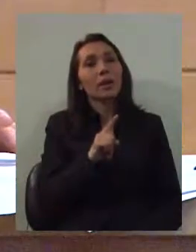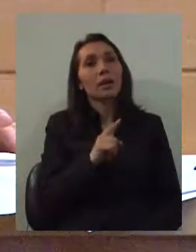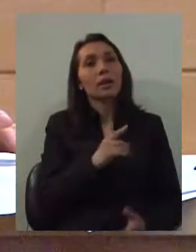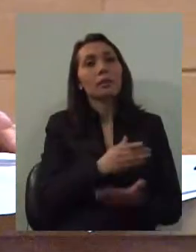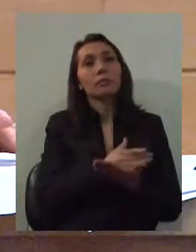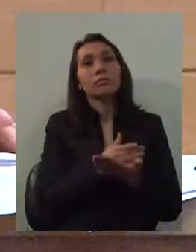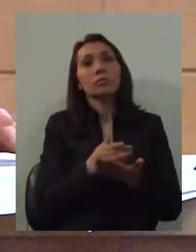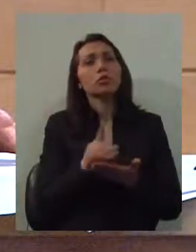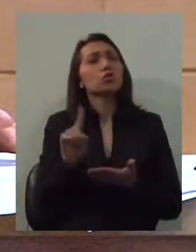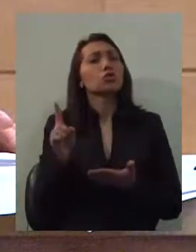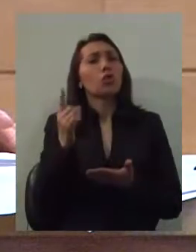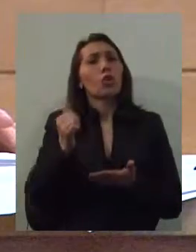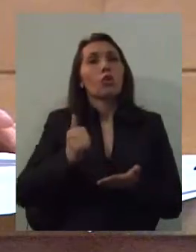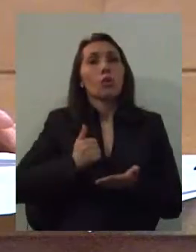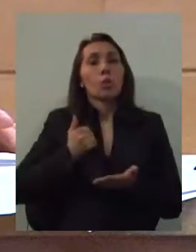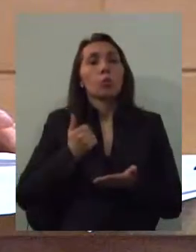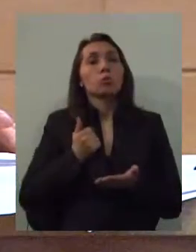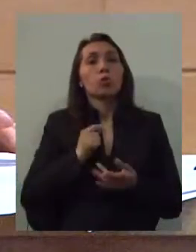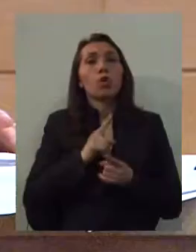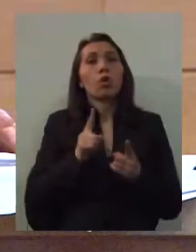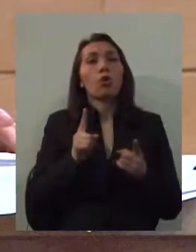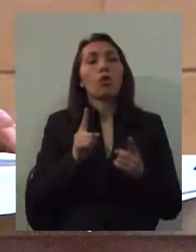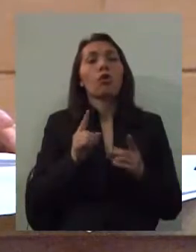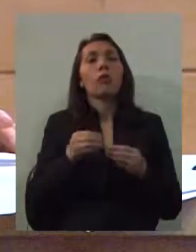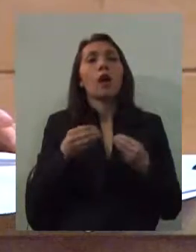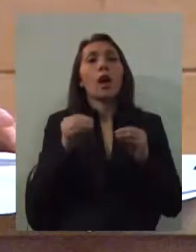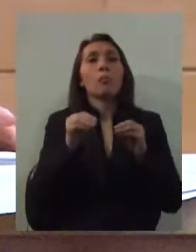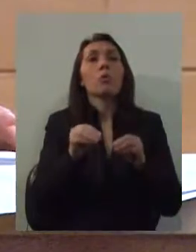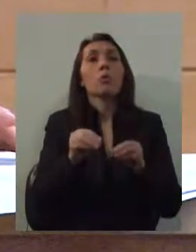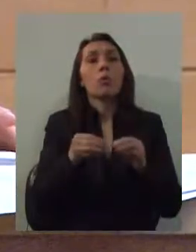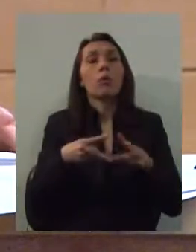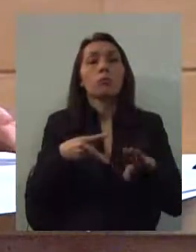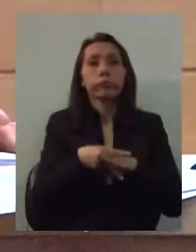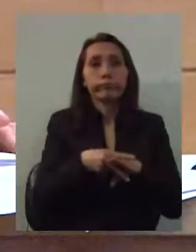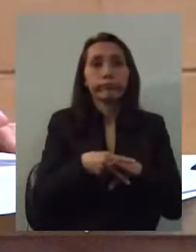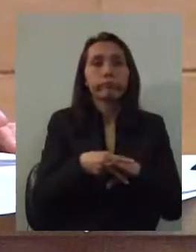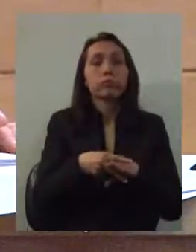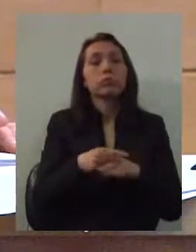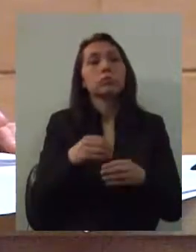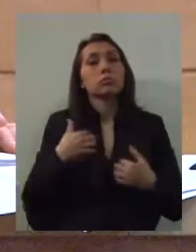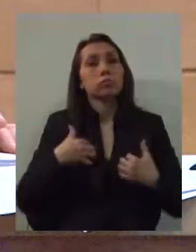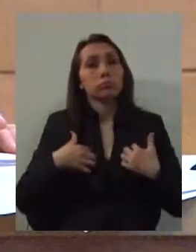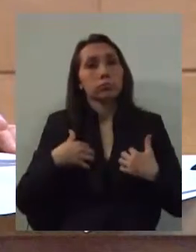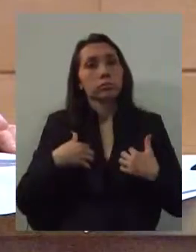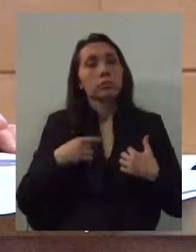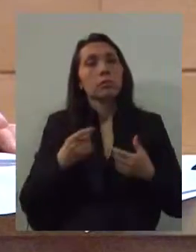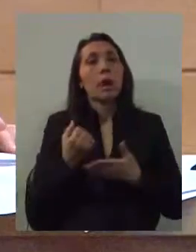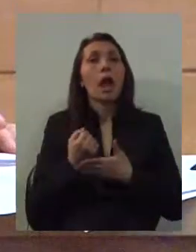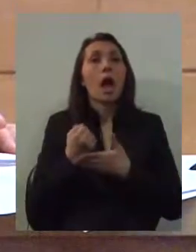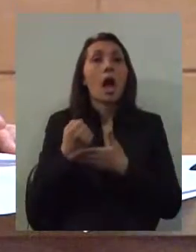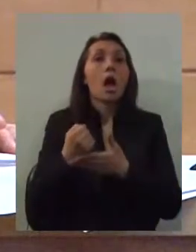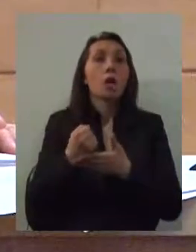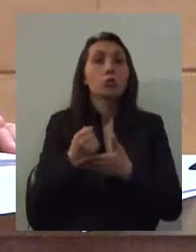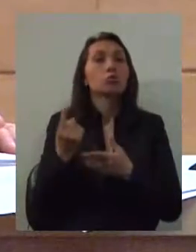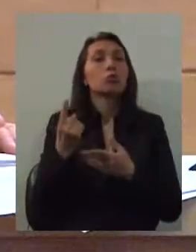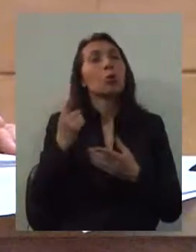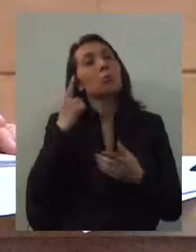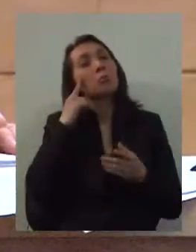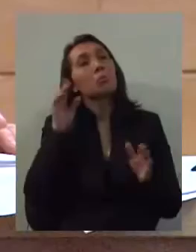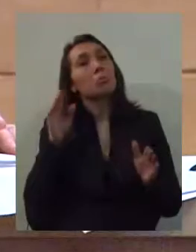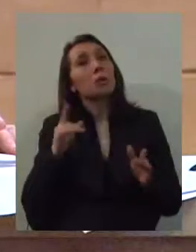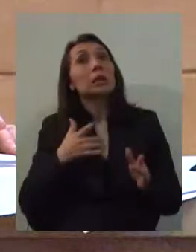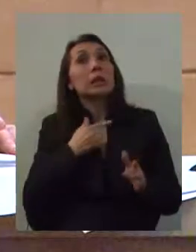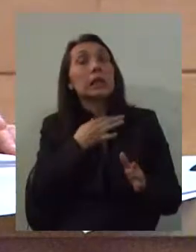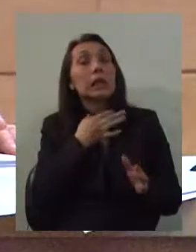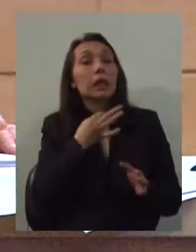la sola voluntad no se vaya a constituir en una traba para la cooperación por un mero capricho. Por eso